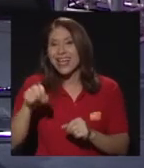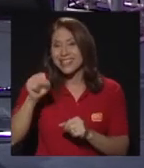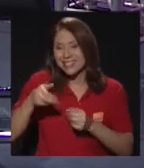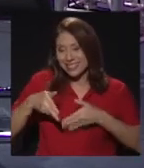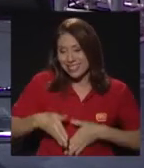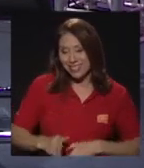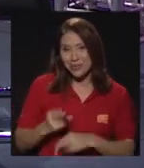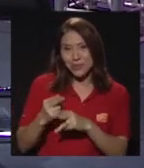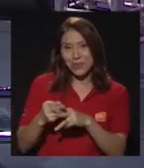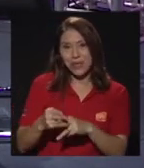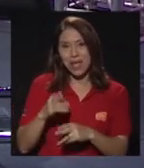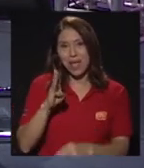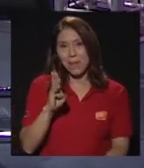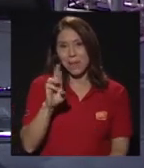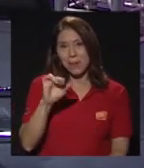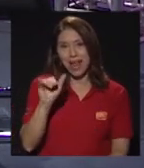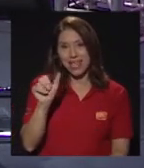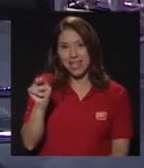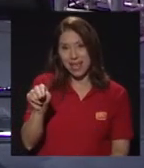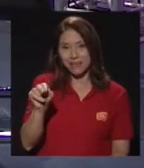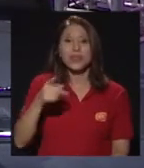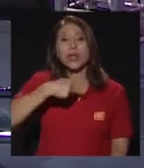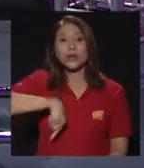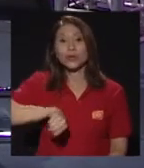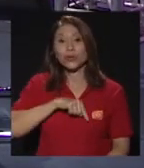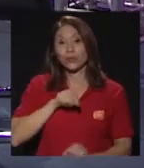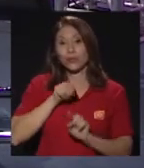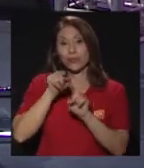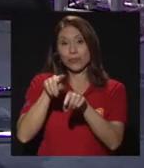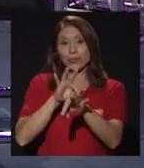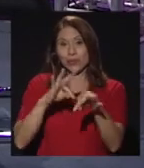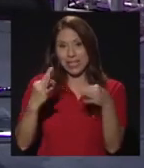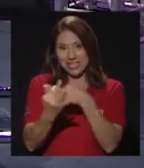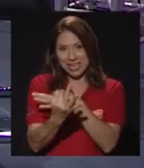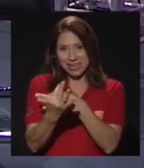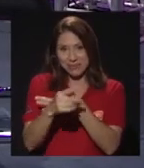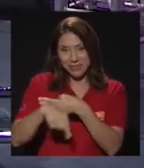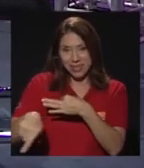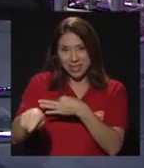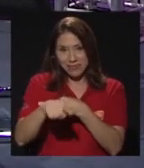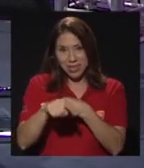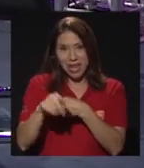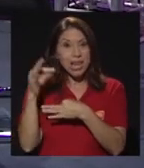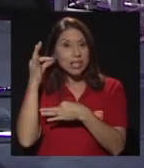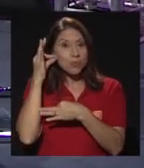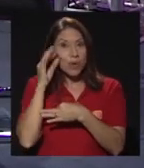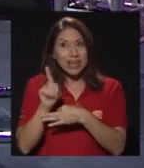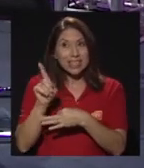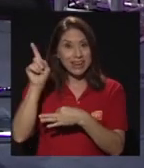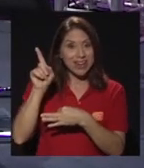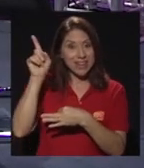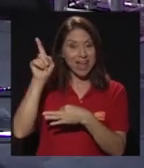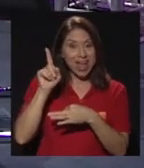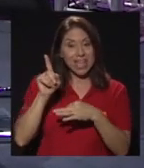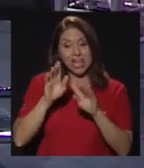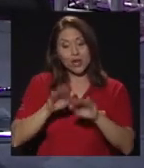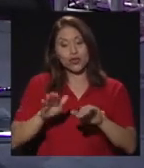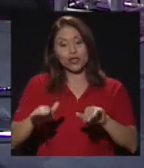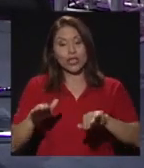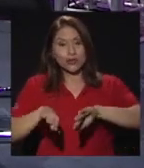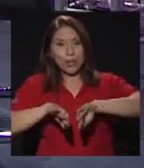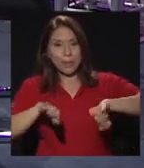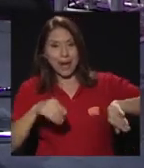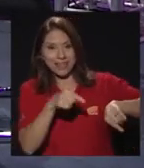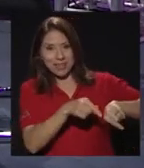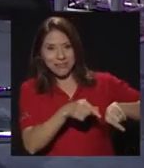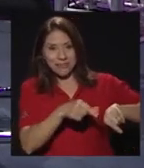sí. Estábamos en un taller, ¿verdad? Enlace Nicaragüense, las mujeres arriba y los niños aparte. Entonces llegó